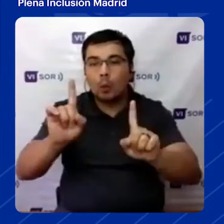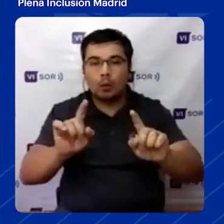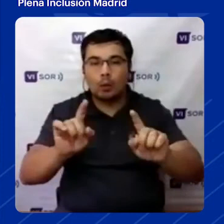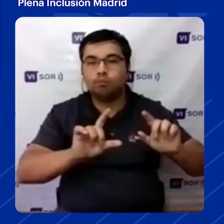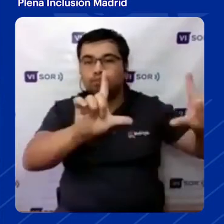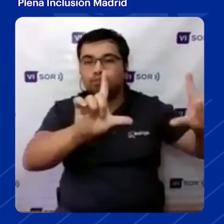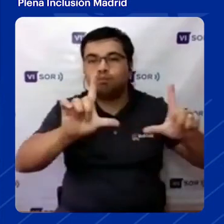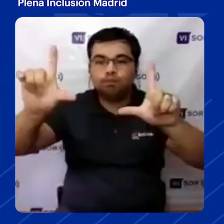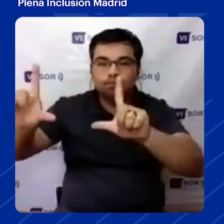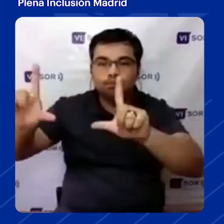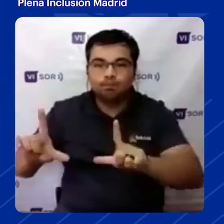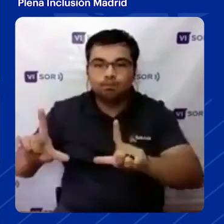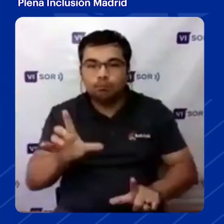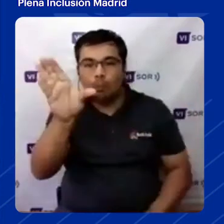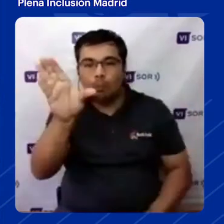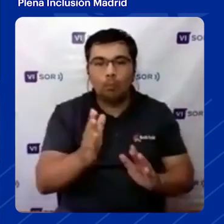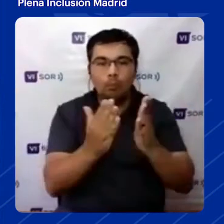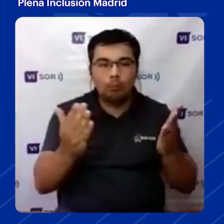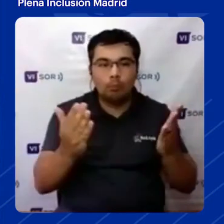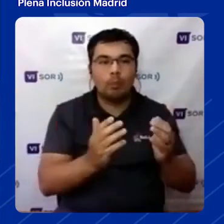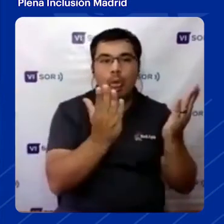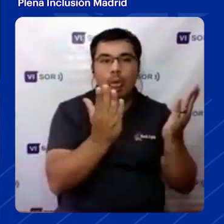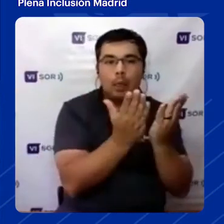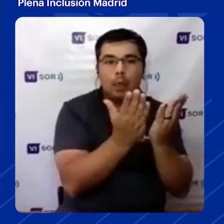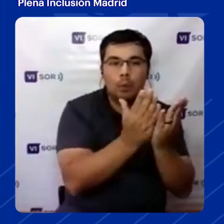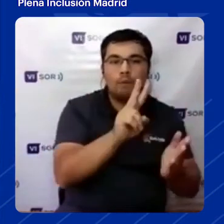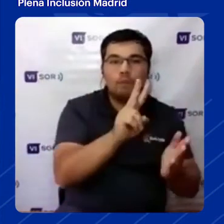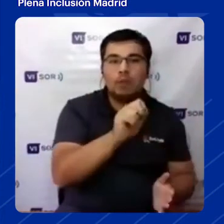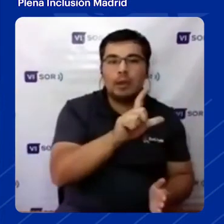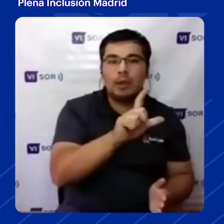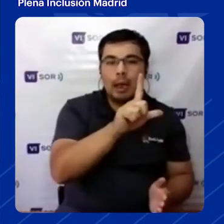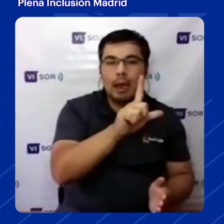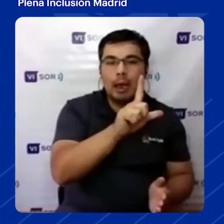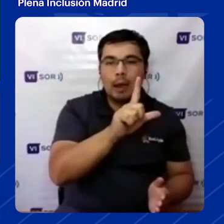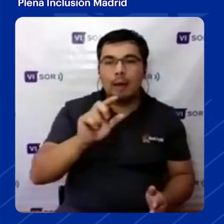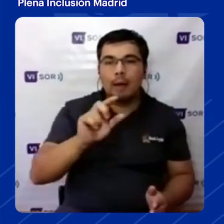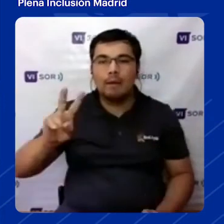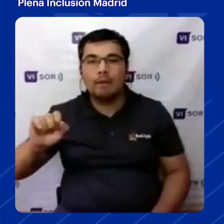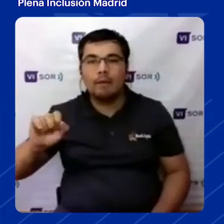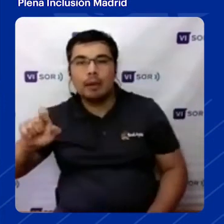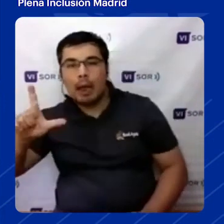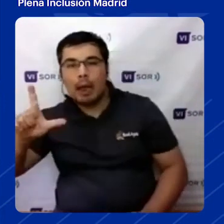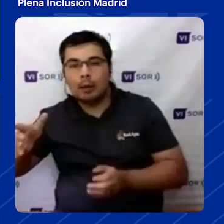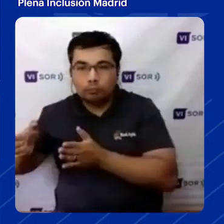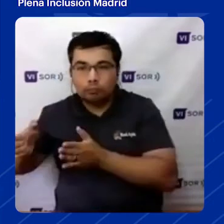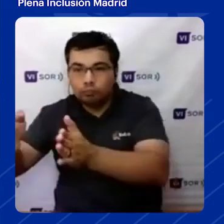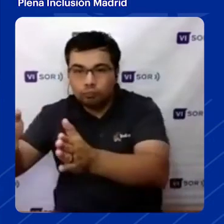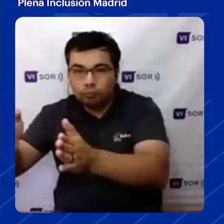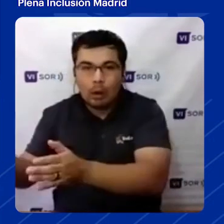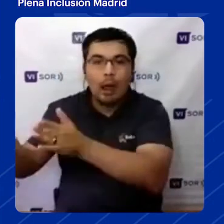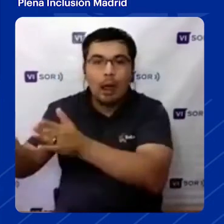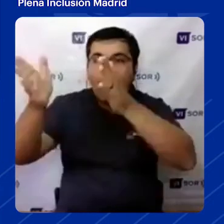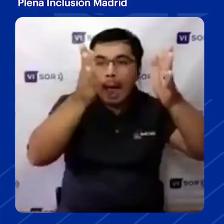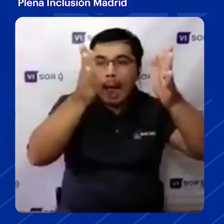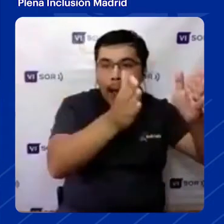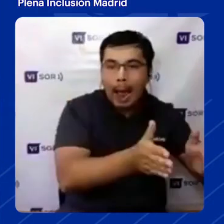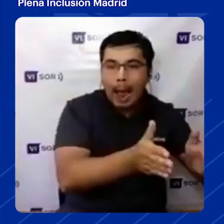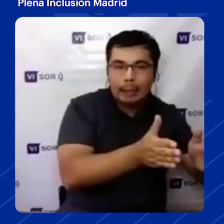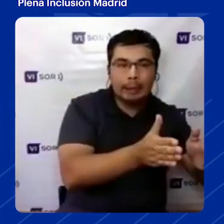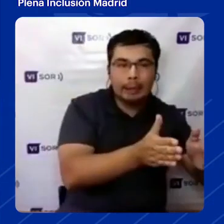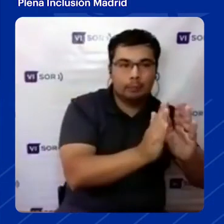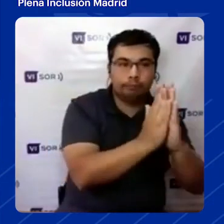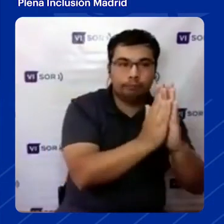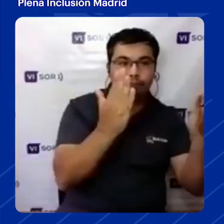educación vial hasta varios folletos hemos hecho con museos en España, incluso con exposiciones temporales.